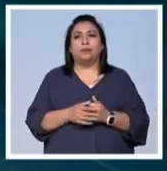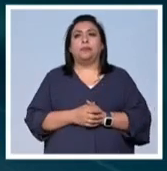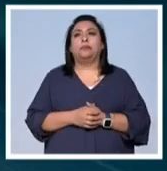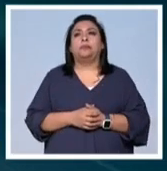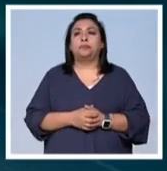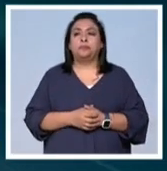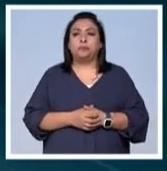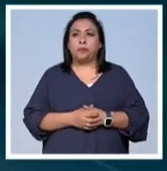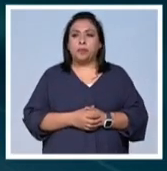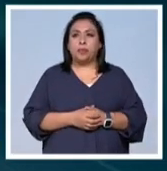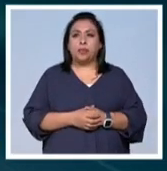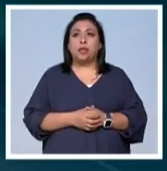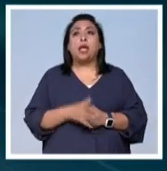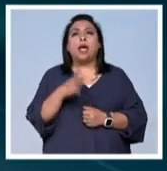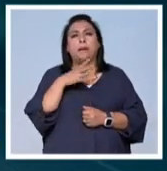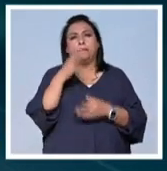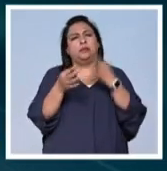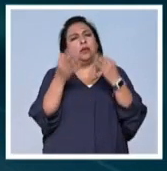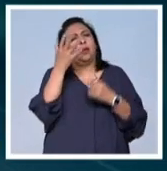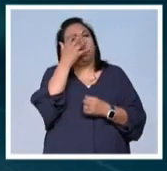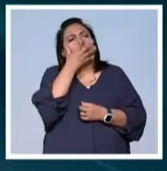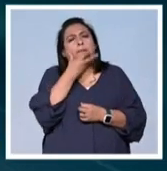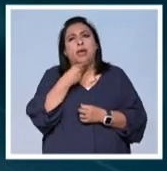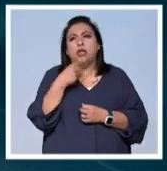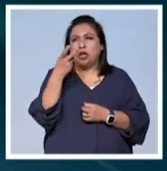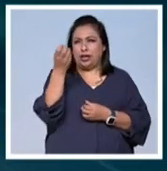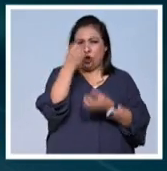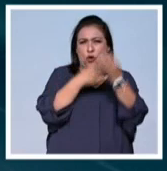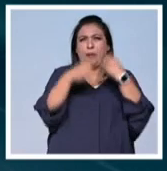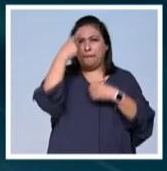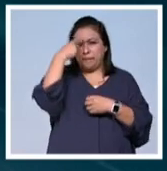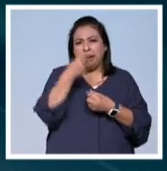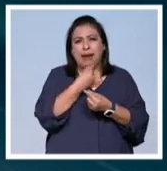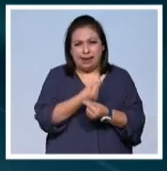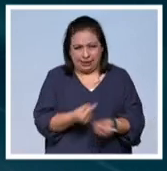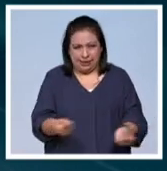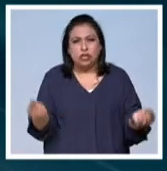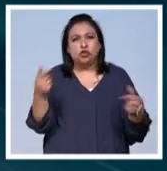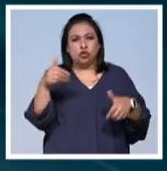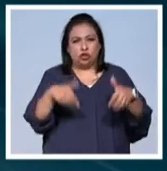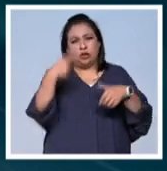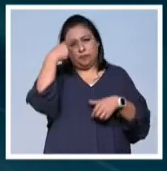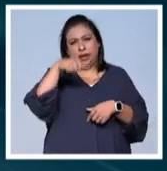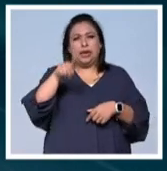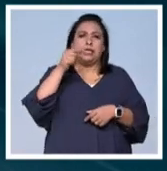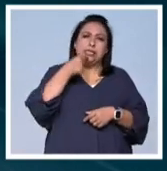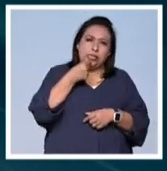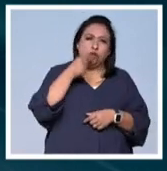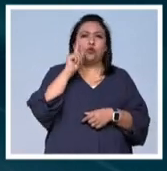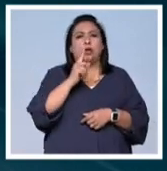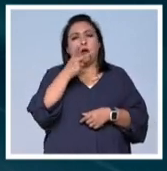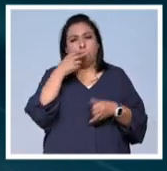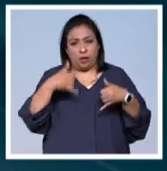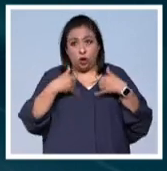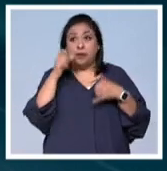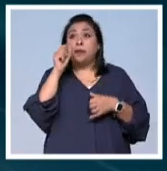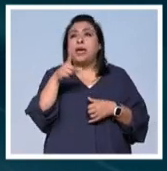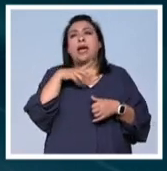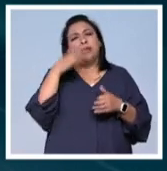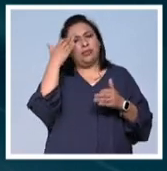tiene un mensaje bellísimo esta Esta obra es para infancias para teatro para niñas niños y jóvenes y